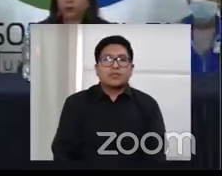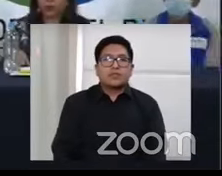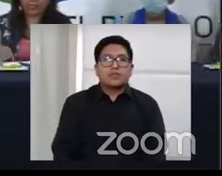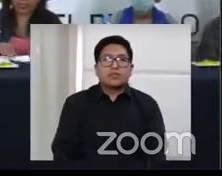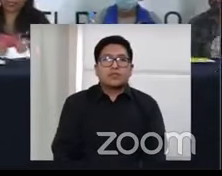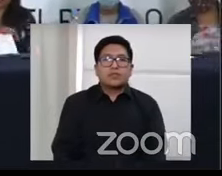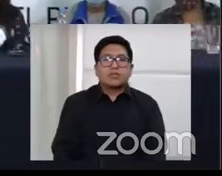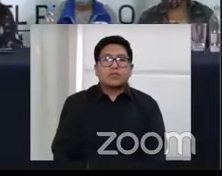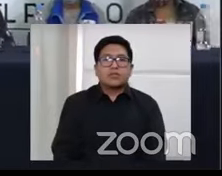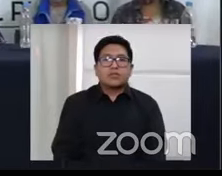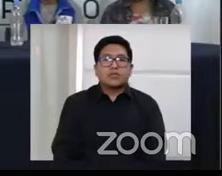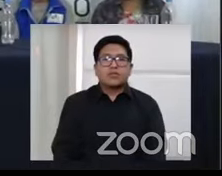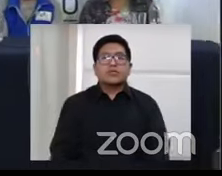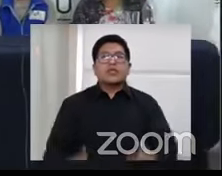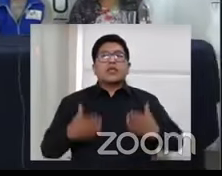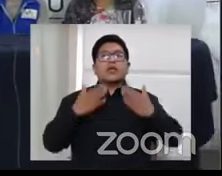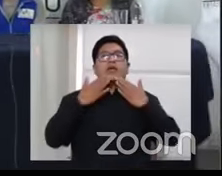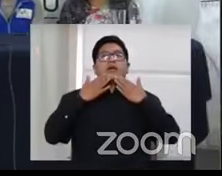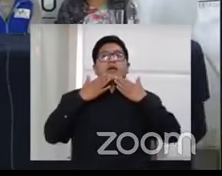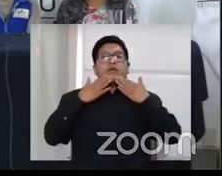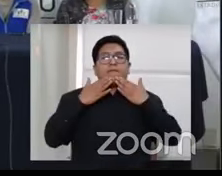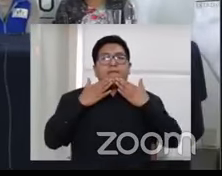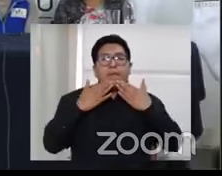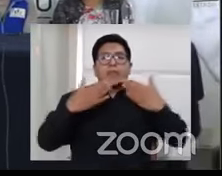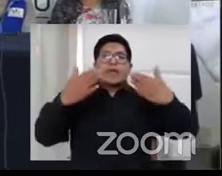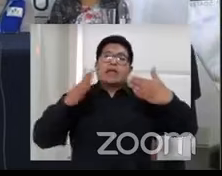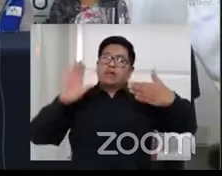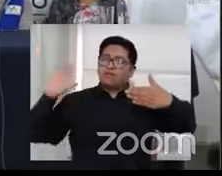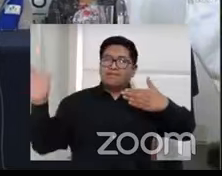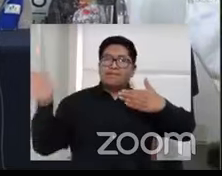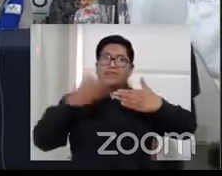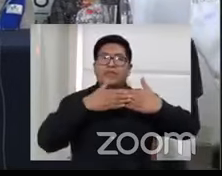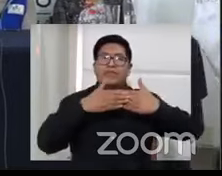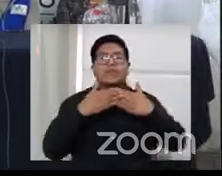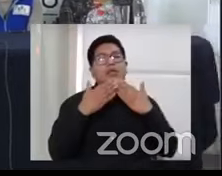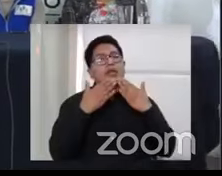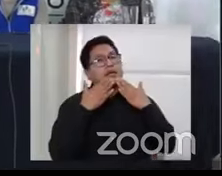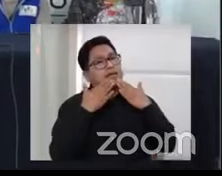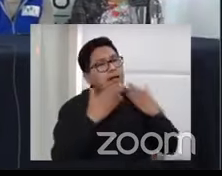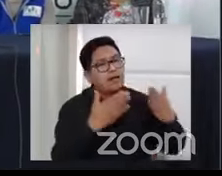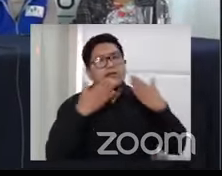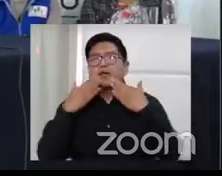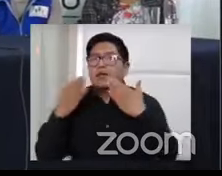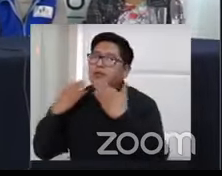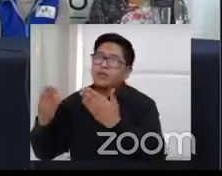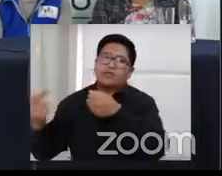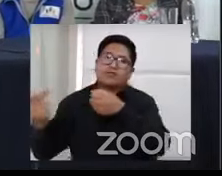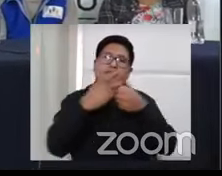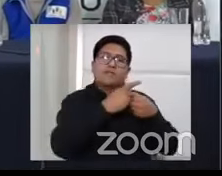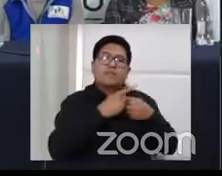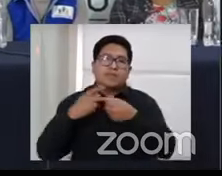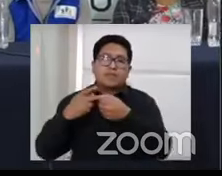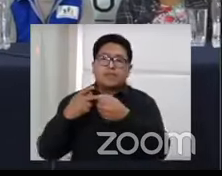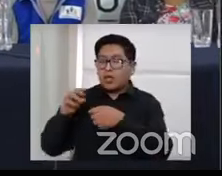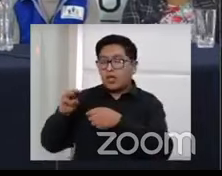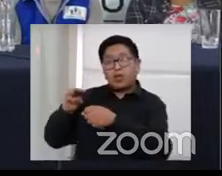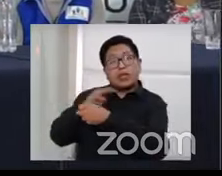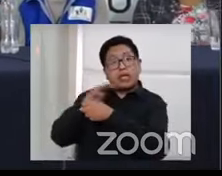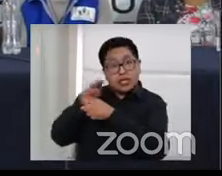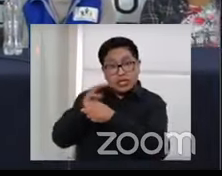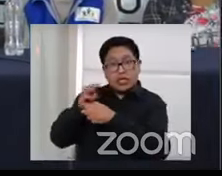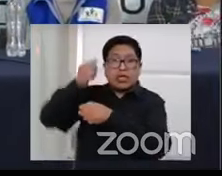muchas gracias ya para cerrar agradecer la participación de la ministra de